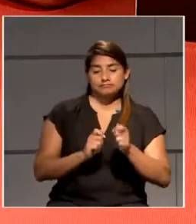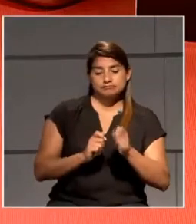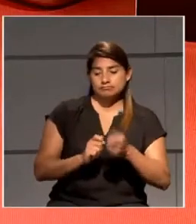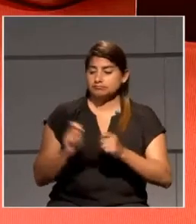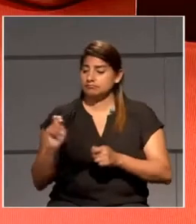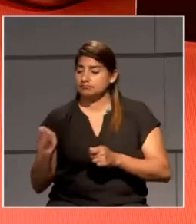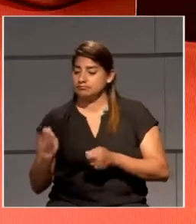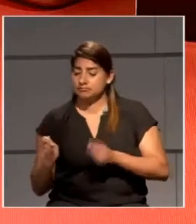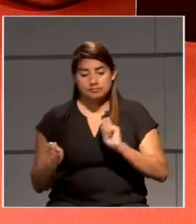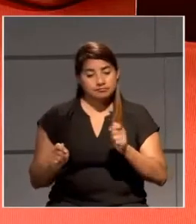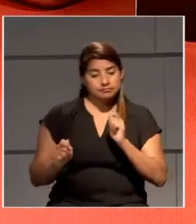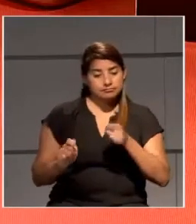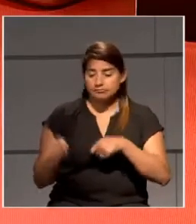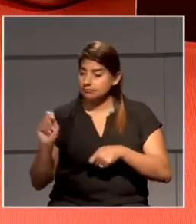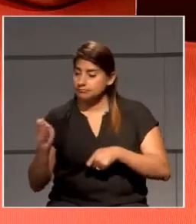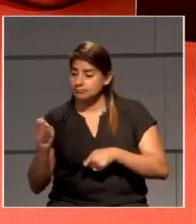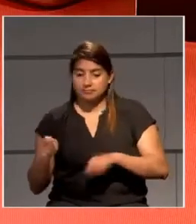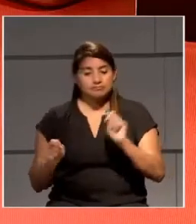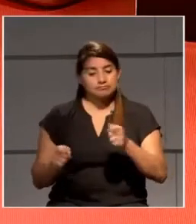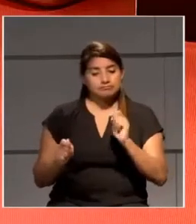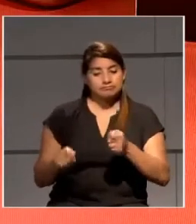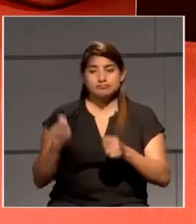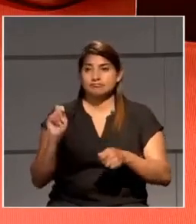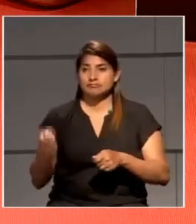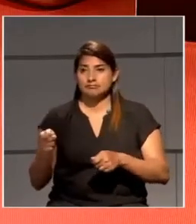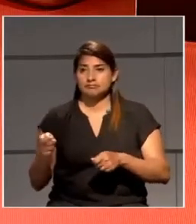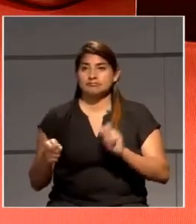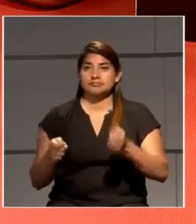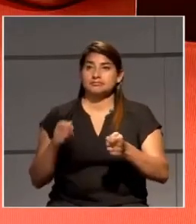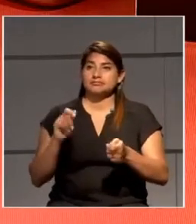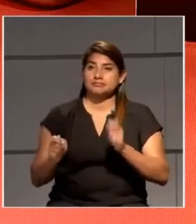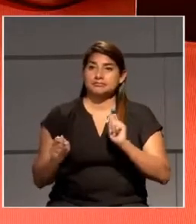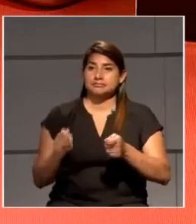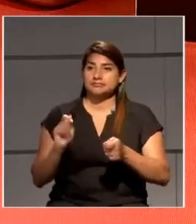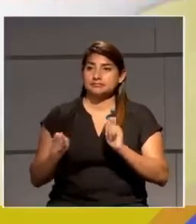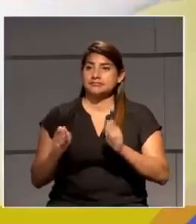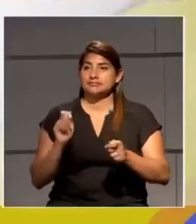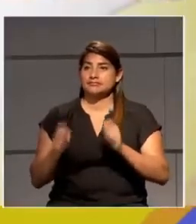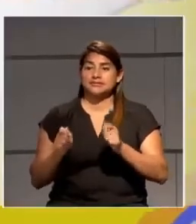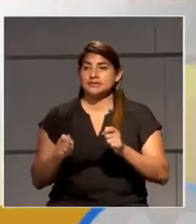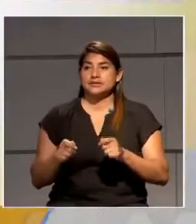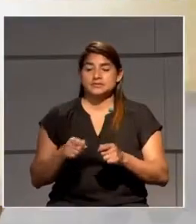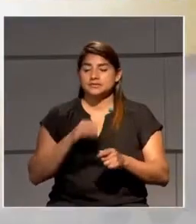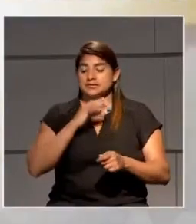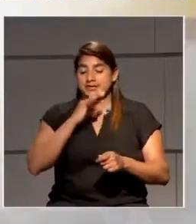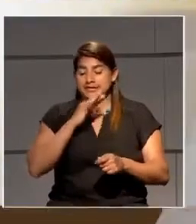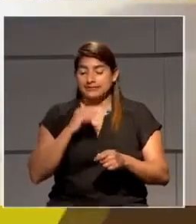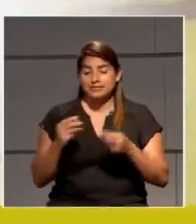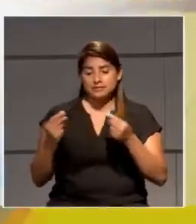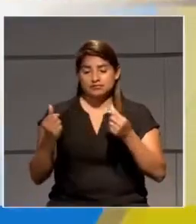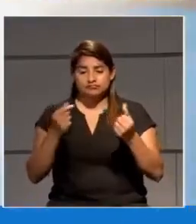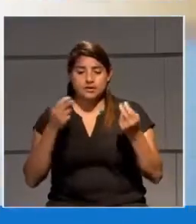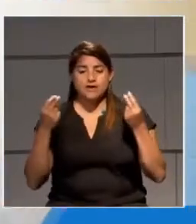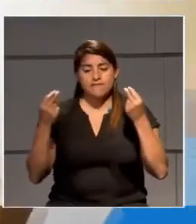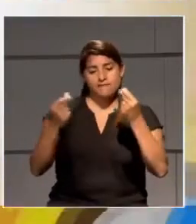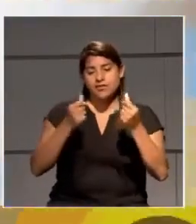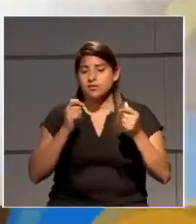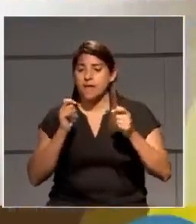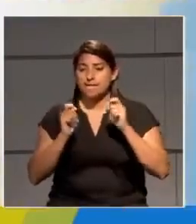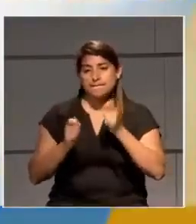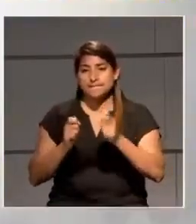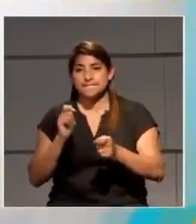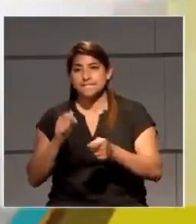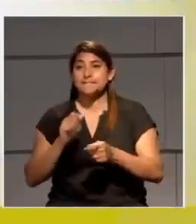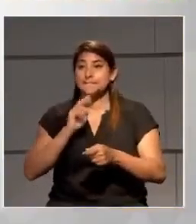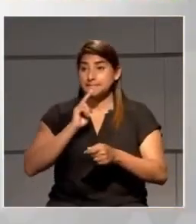¿Y dónde está mi maraca? ¿Y dónde está mi maraca? ¡Que traigan la maraca! Ya pegué el ritmo, yo iba bien. Ya hicimos un concierto aquí,